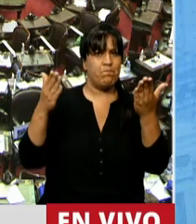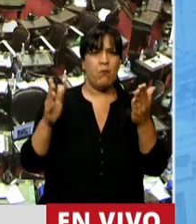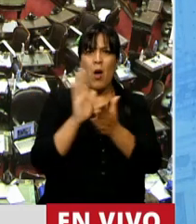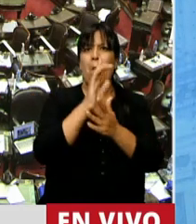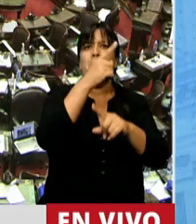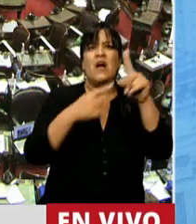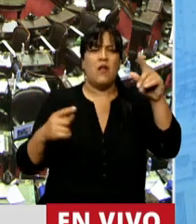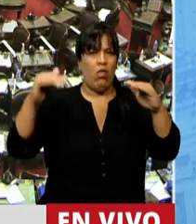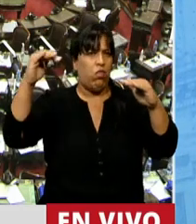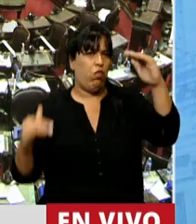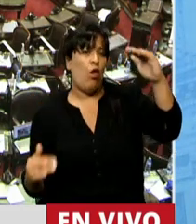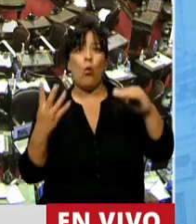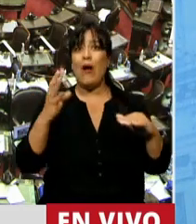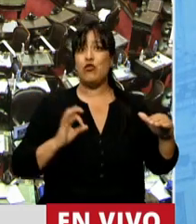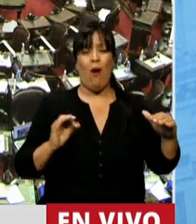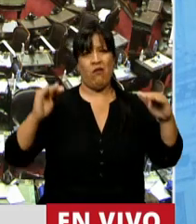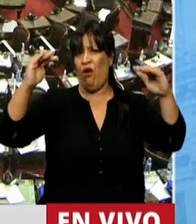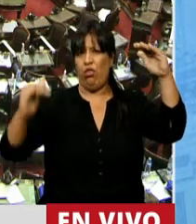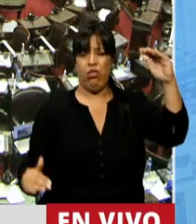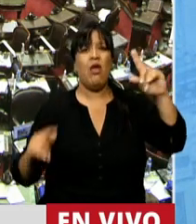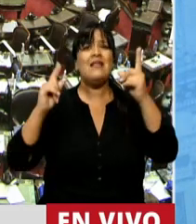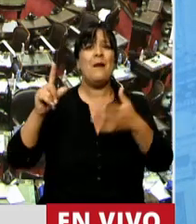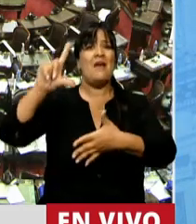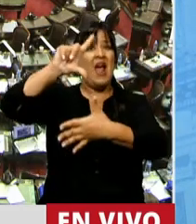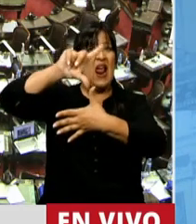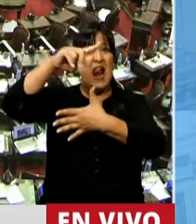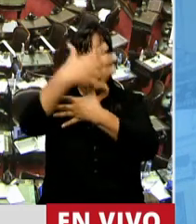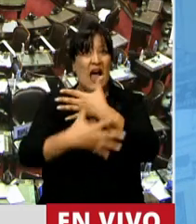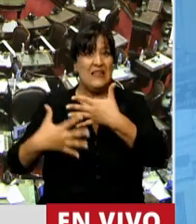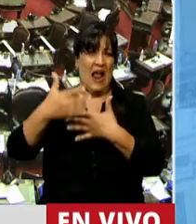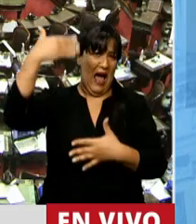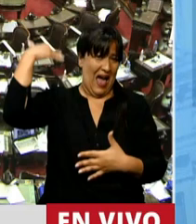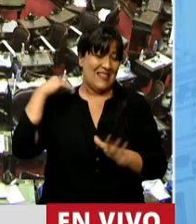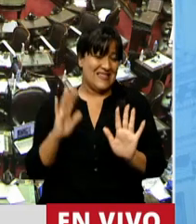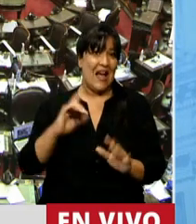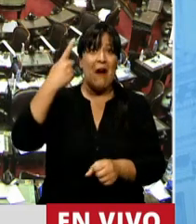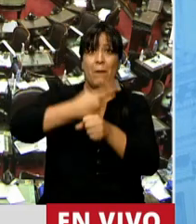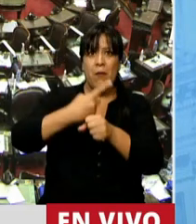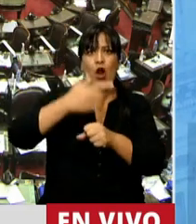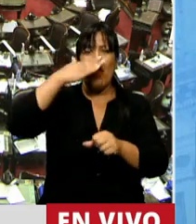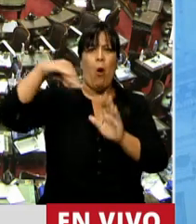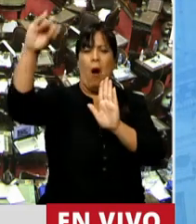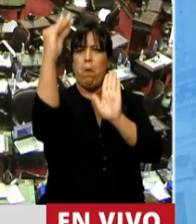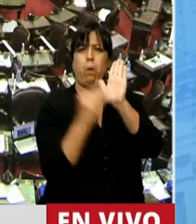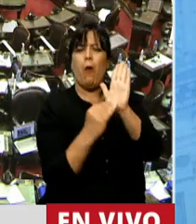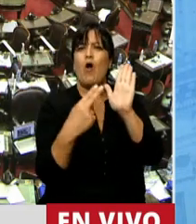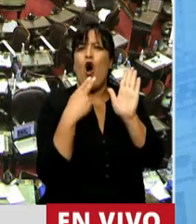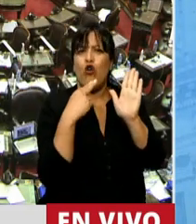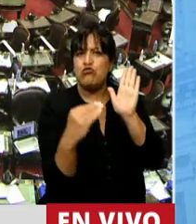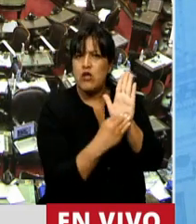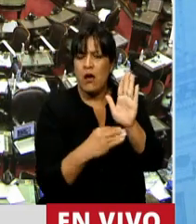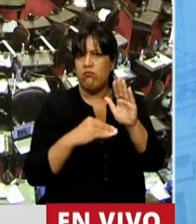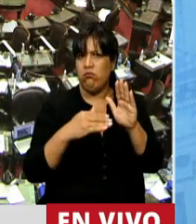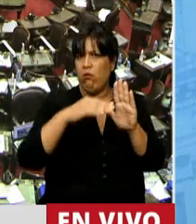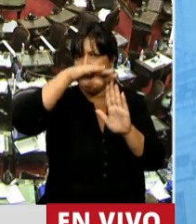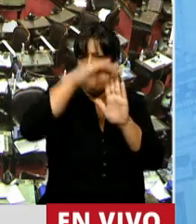de su valor durante esos 4 años. Y en el ranking regional, de ser los primeros, caímos al puesto 11. Esto no fue casualidad,